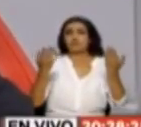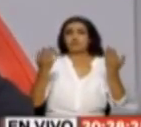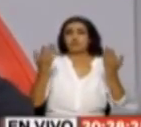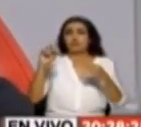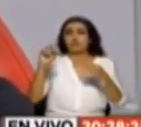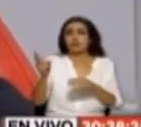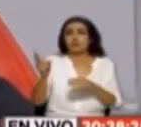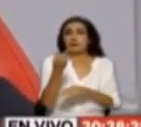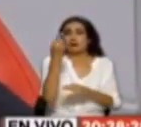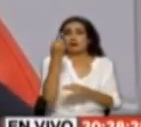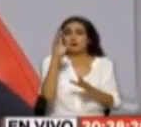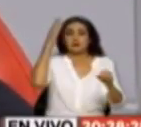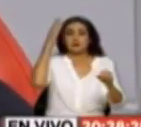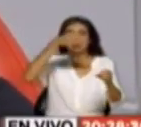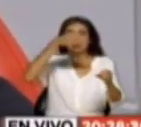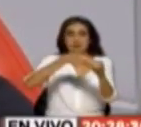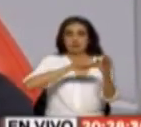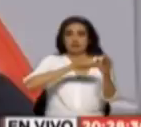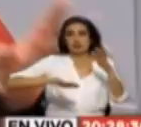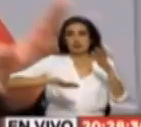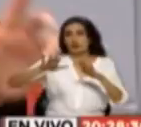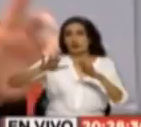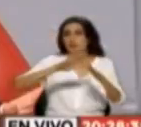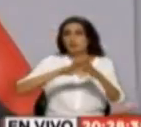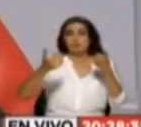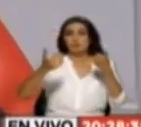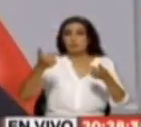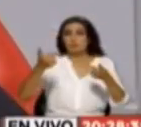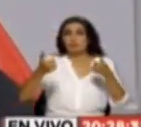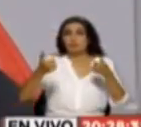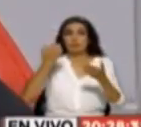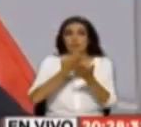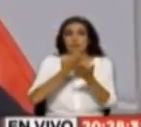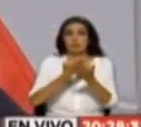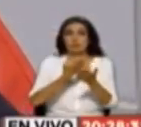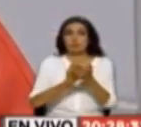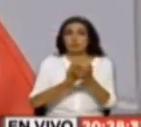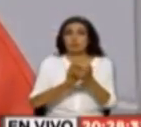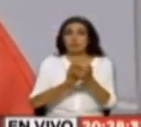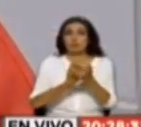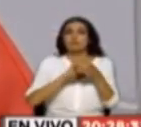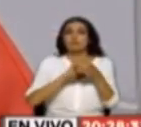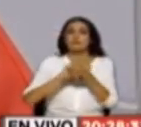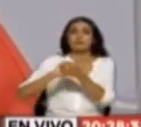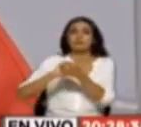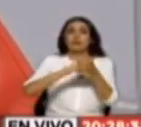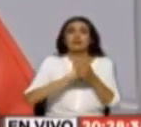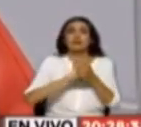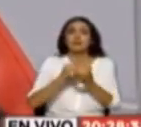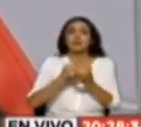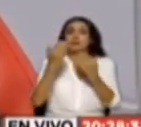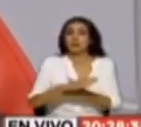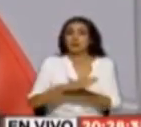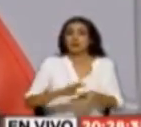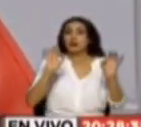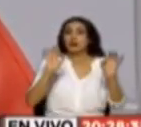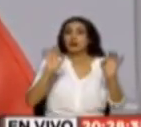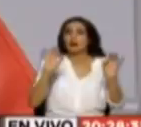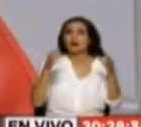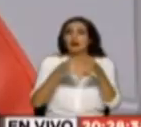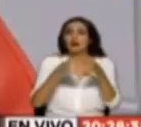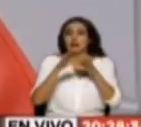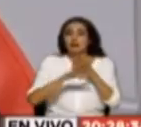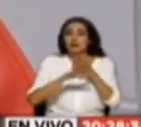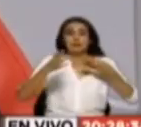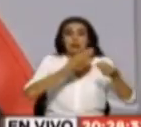uno de los objetivos que se logró precisamente para el sector de la economía popular y solidaria con la aprobación de la ley para el fomento